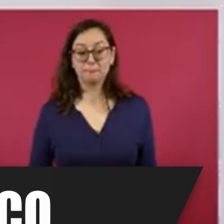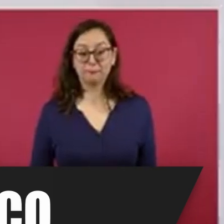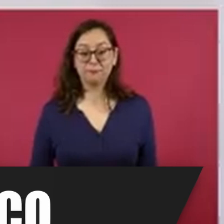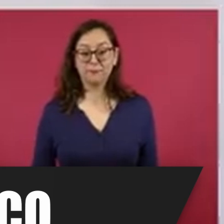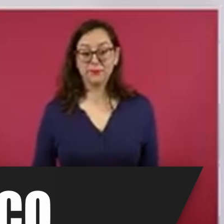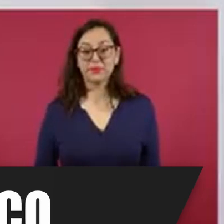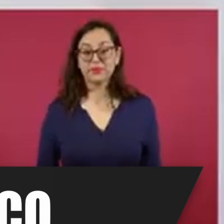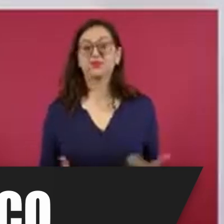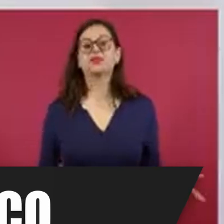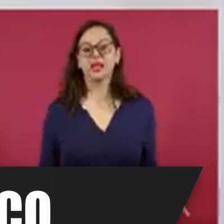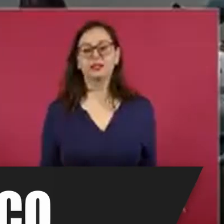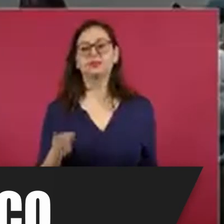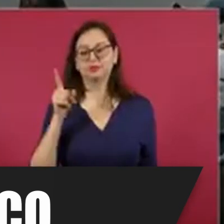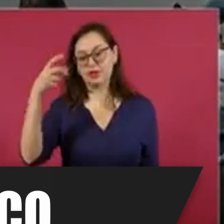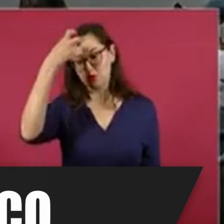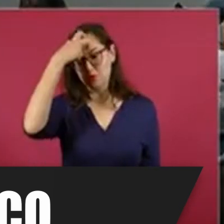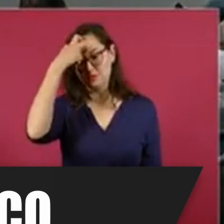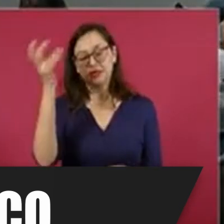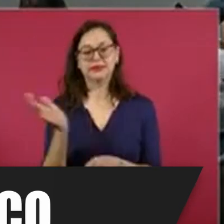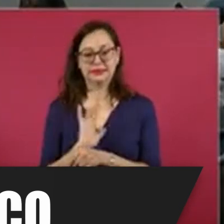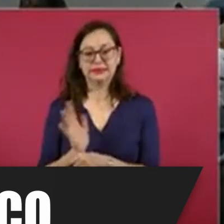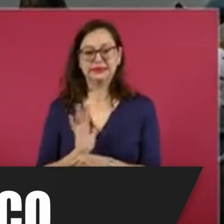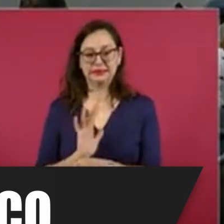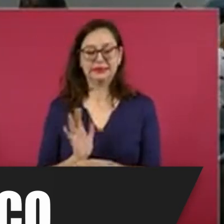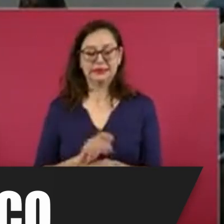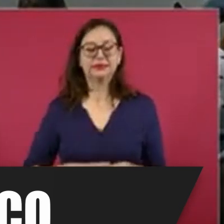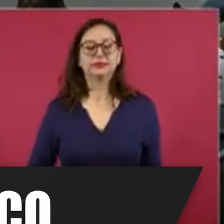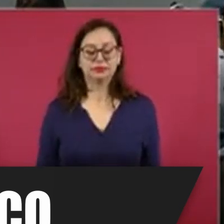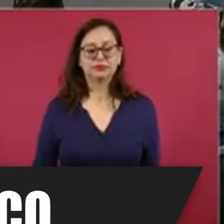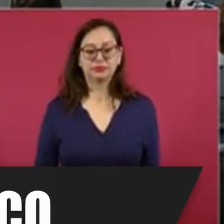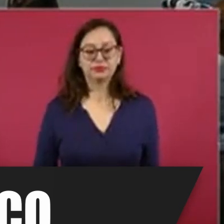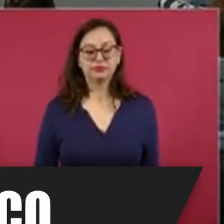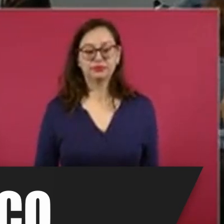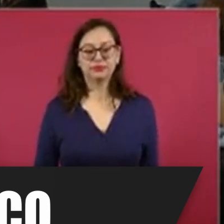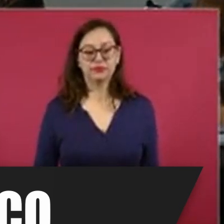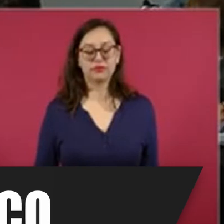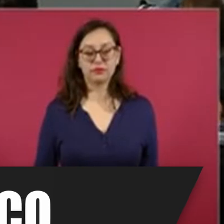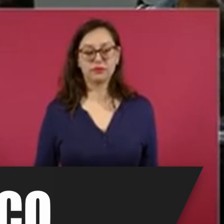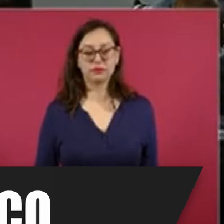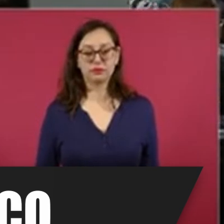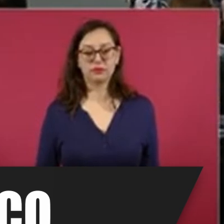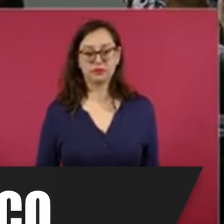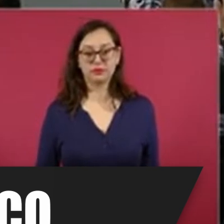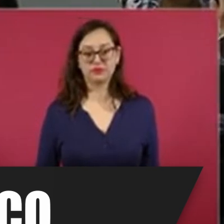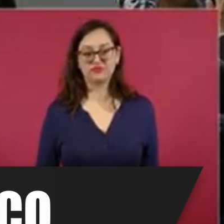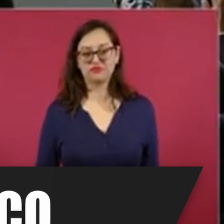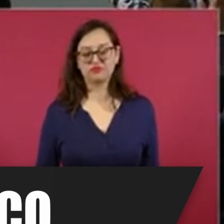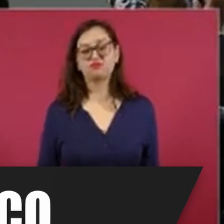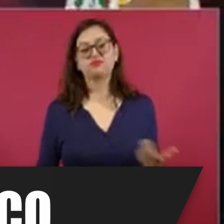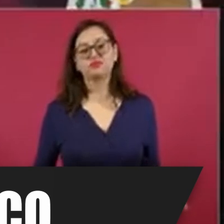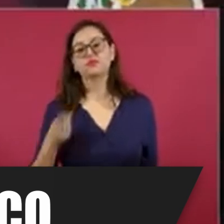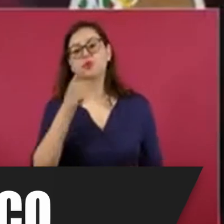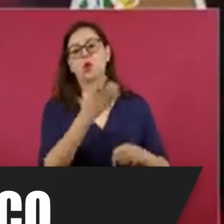Ah, la Cineteca, sí. Bueno, pero ya, no, ya, ya. No, de todas maneras, le mando al camarada